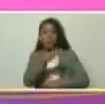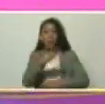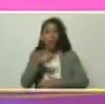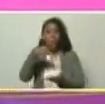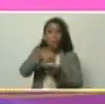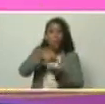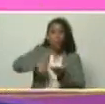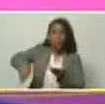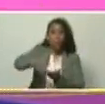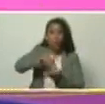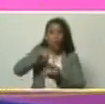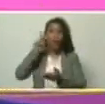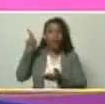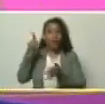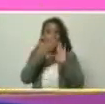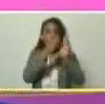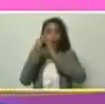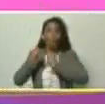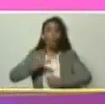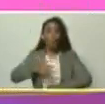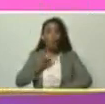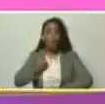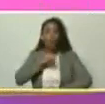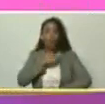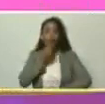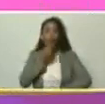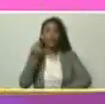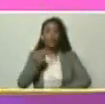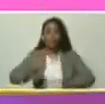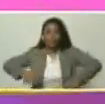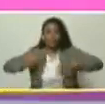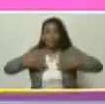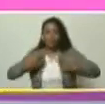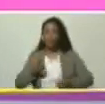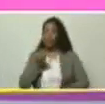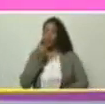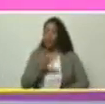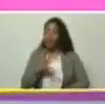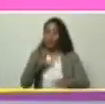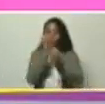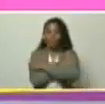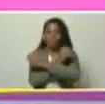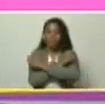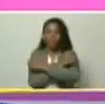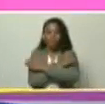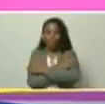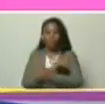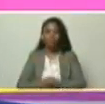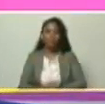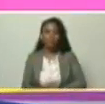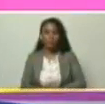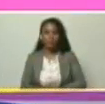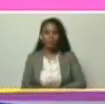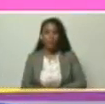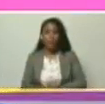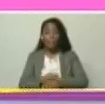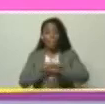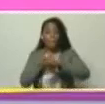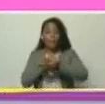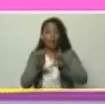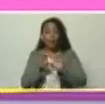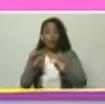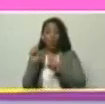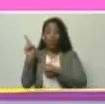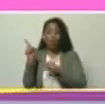y círculo de esas comunidades pueda nuestra juventud disfrutar, presidente. Bueno, felicidades, pues. Yelitze, hazme